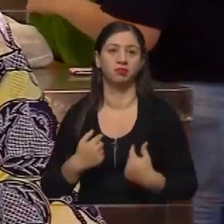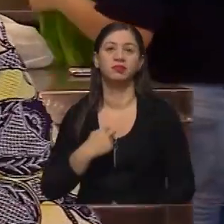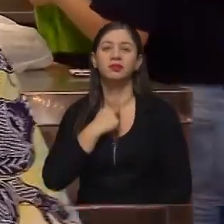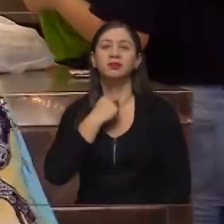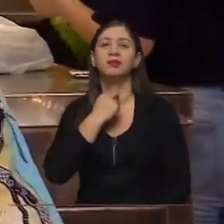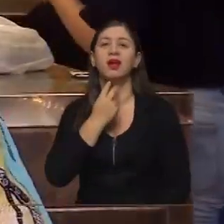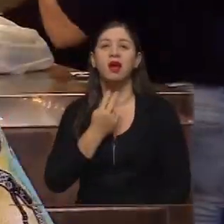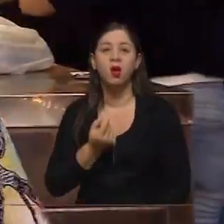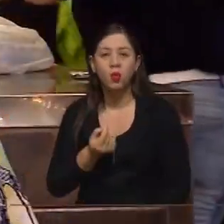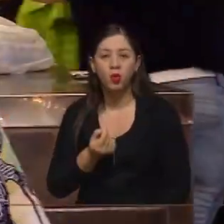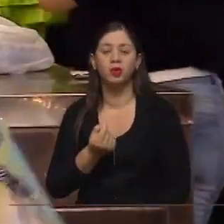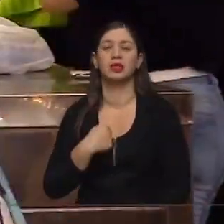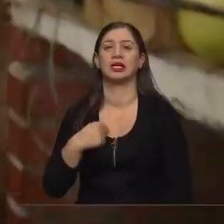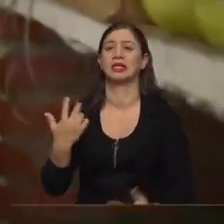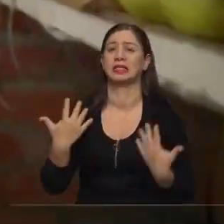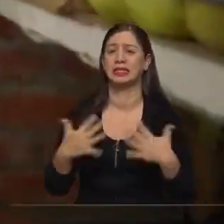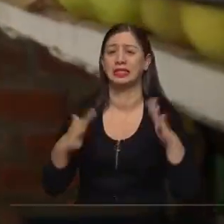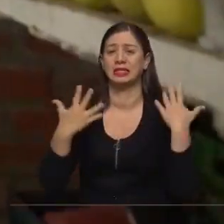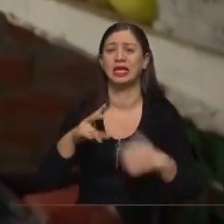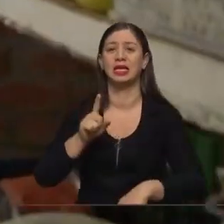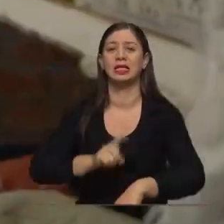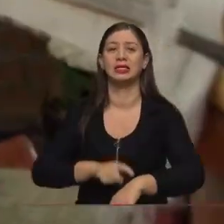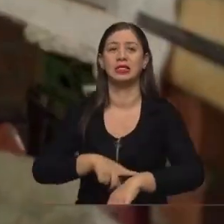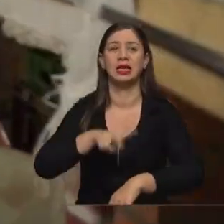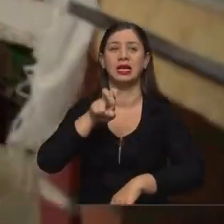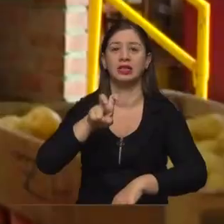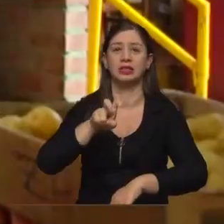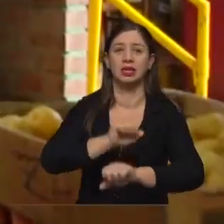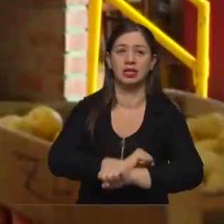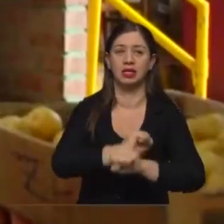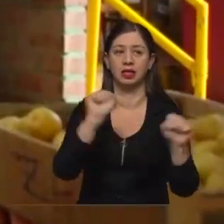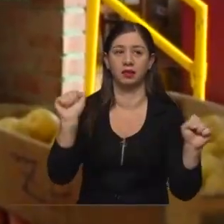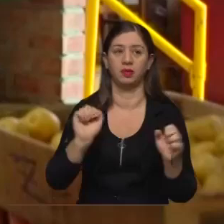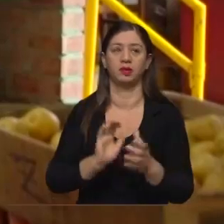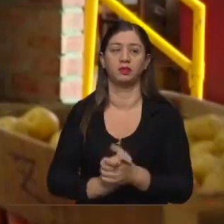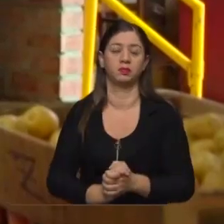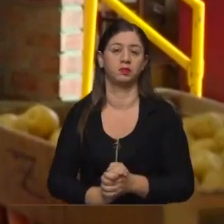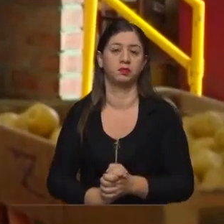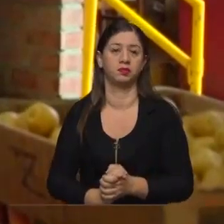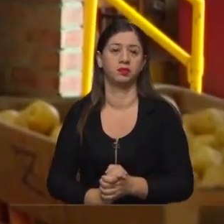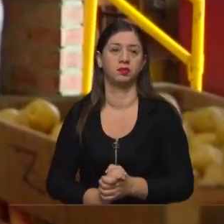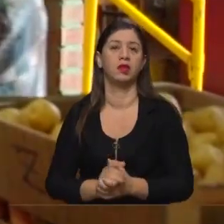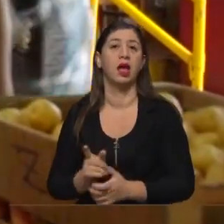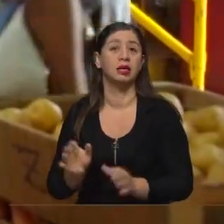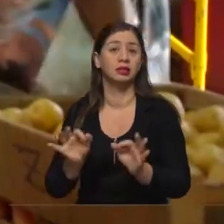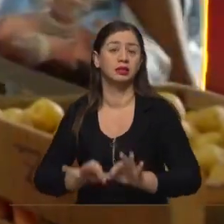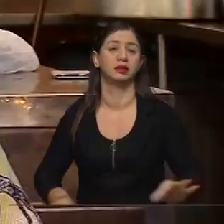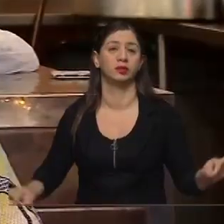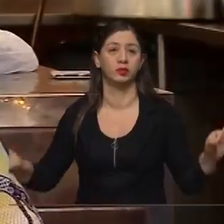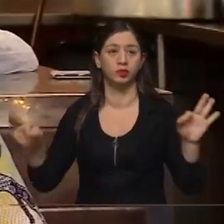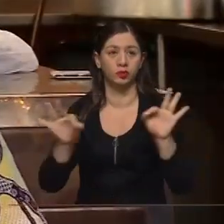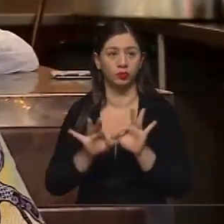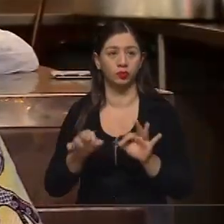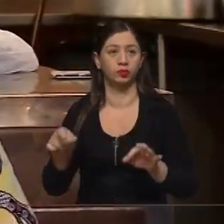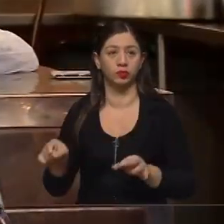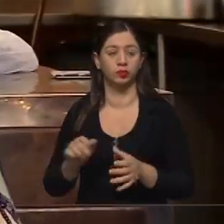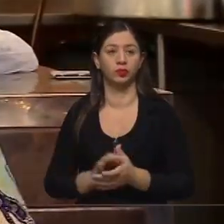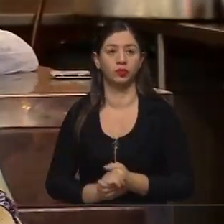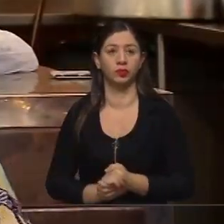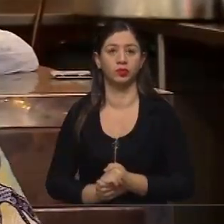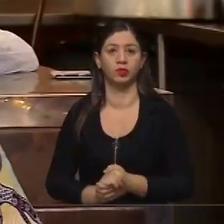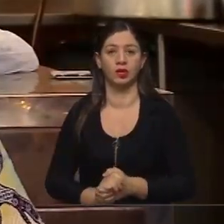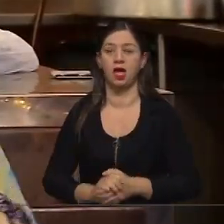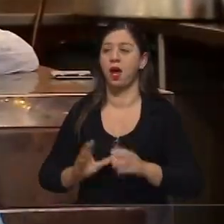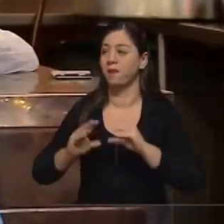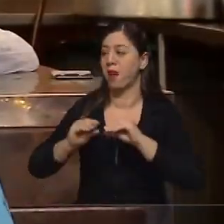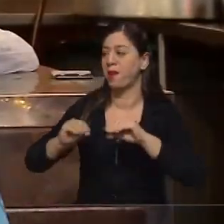afónica porque hemos estado celebrando desde las 7 de la mañana Bueno mira ahí hay algo muy importante que es